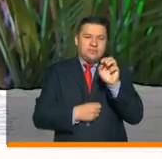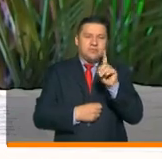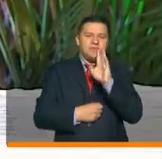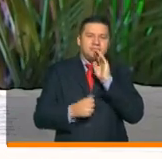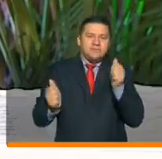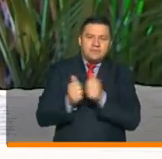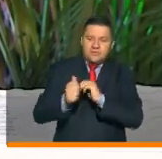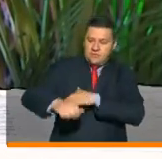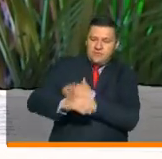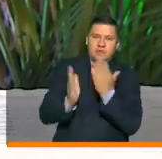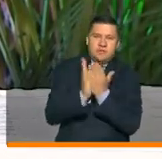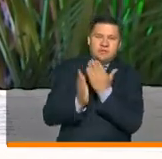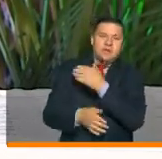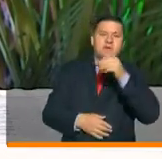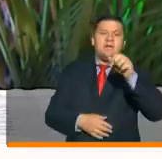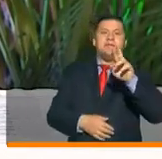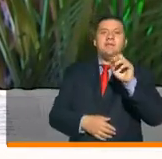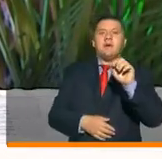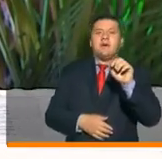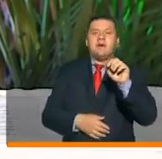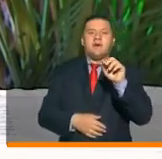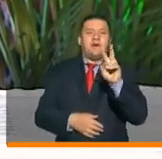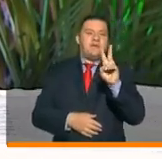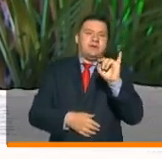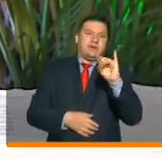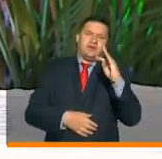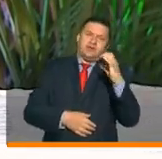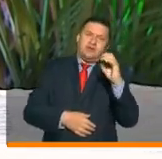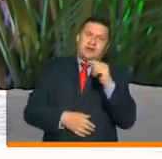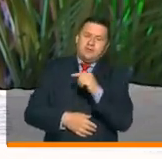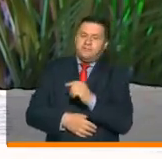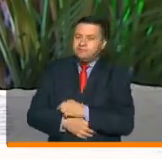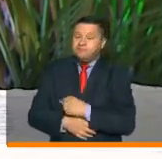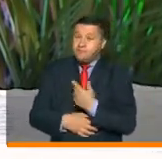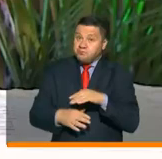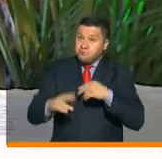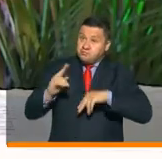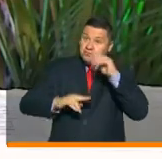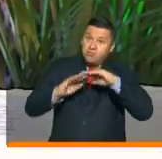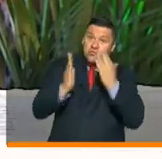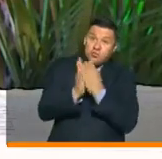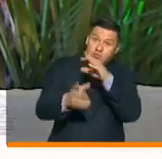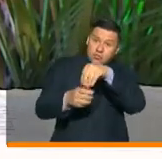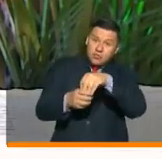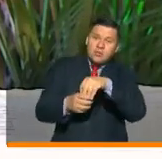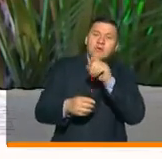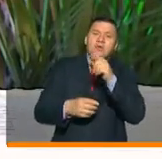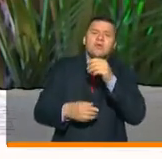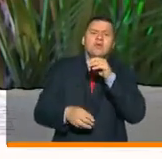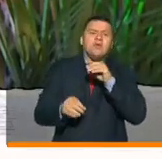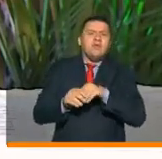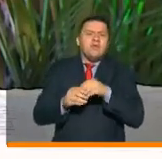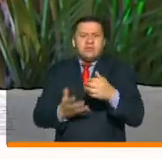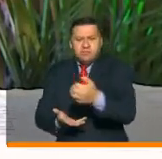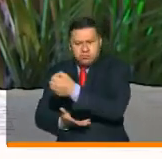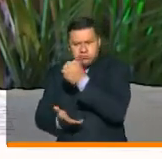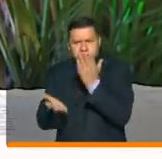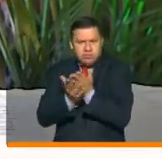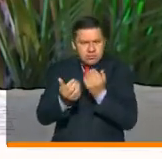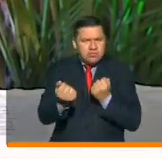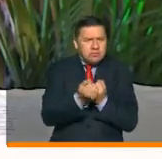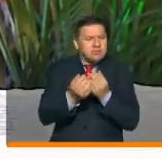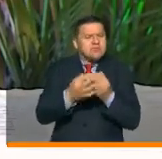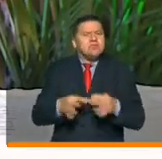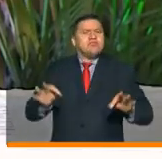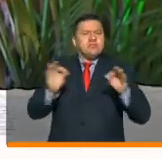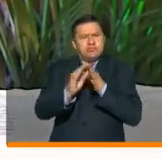Está con nosotros la ministra de Educación, María Victoria Angulo. Ministra, hablemos de este megacolegio, hablemos también del Fondo de Solidaridad Educativa y también un mensaje que es